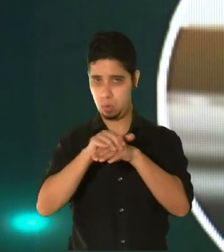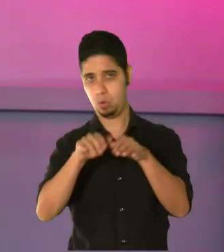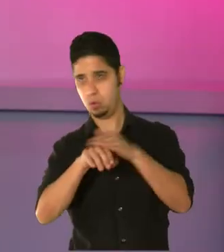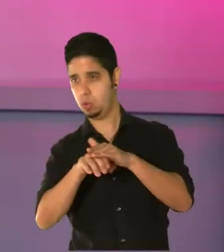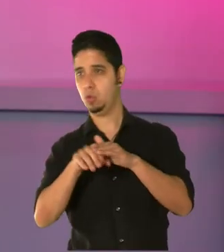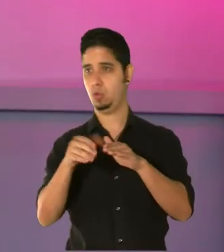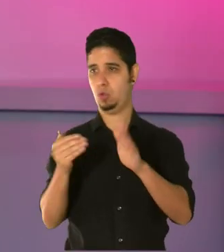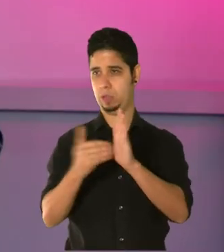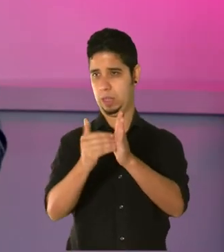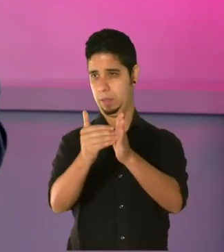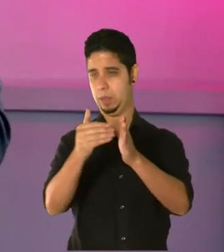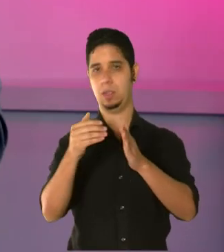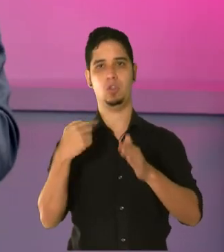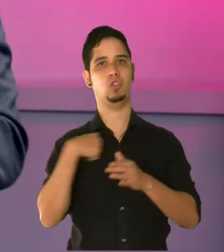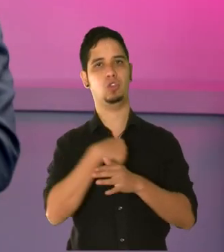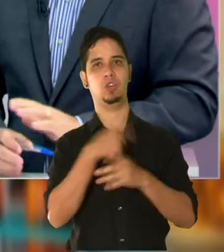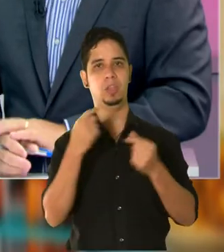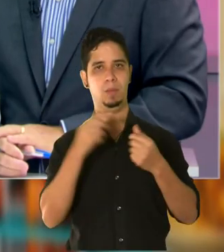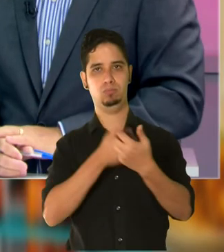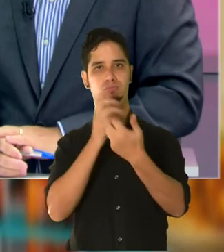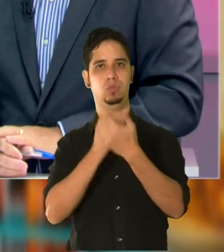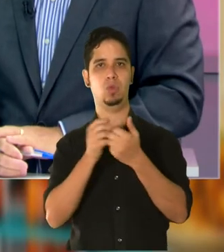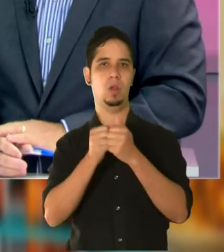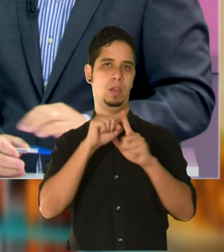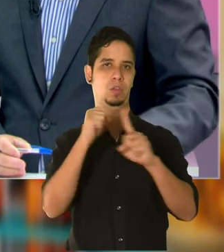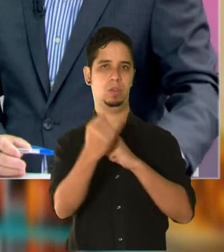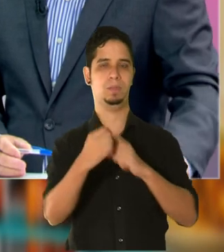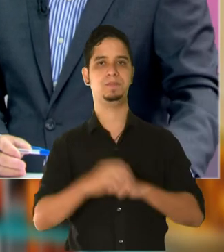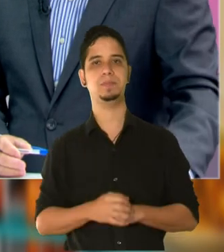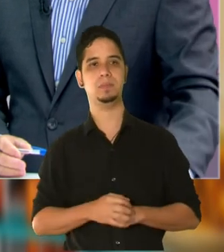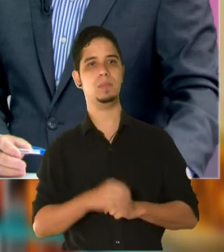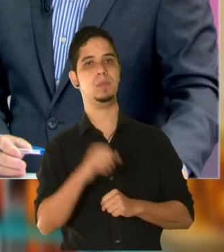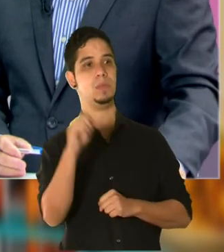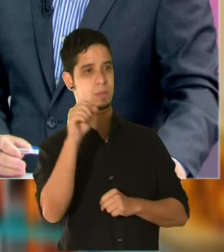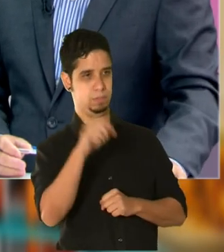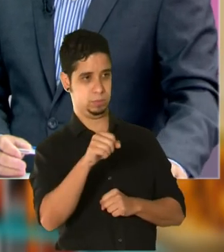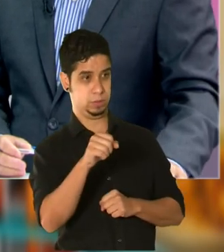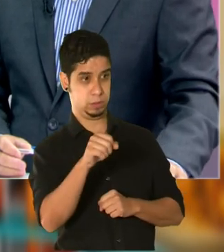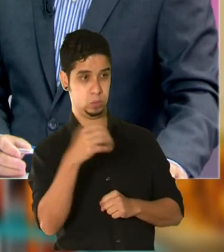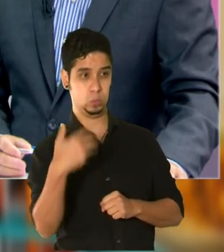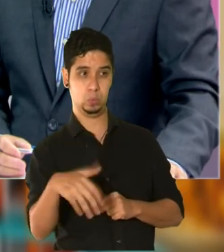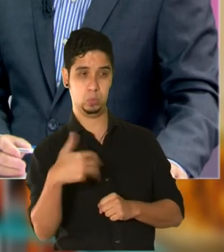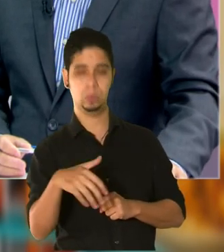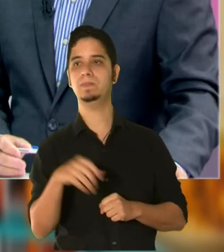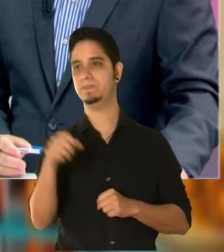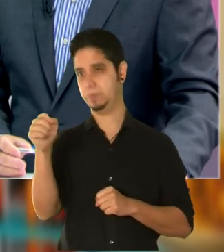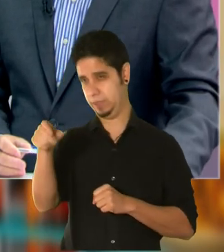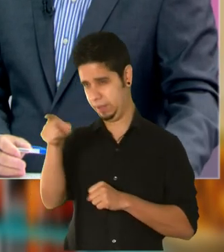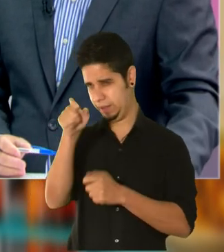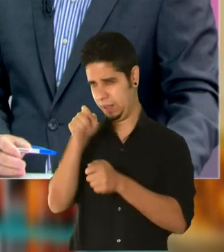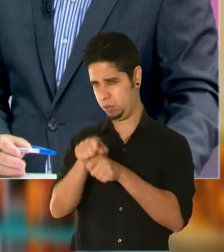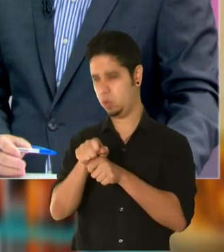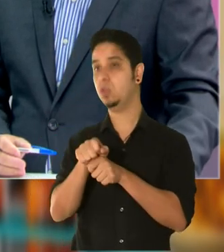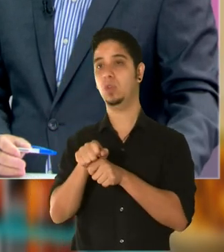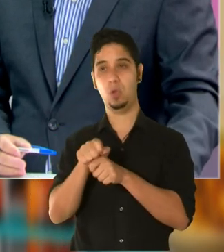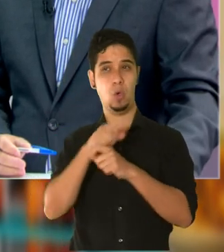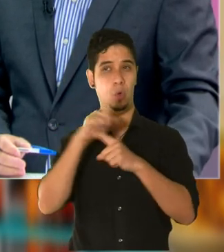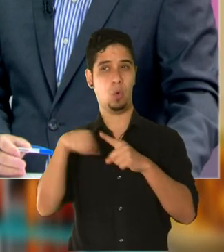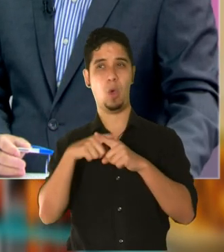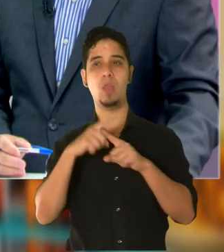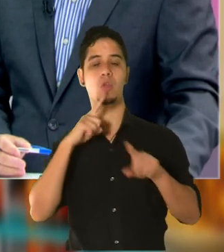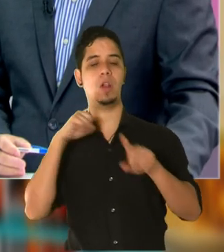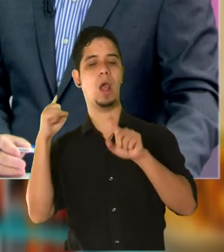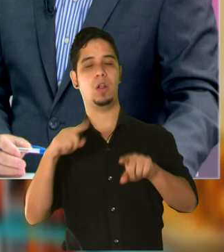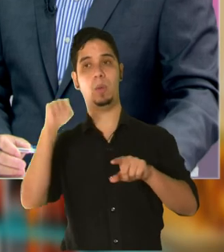área mucho con sus primeros respondedores de emergencias luego ya cuando la orden ejecutiva permitió abrir ciertas